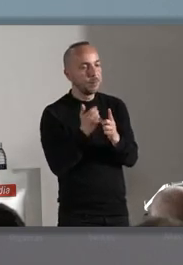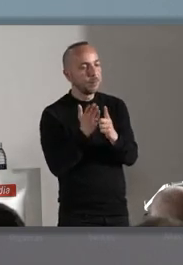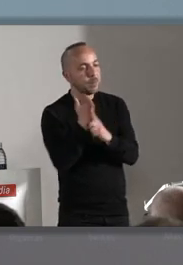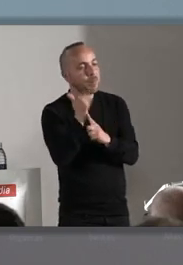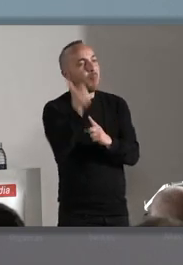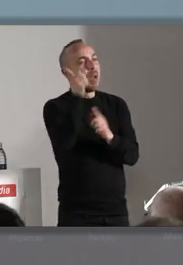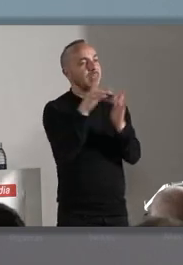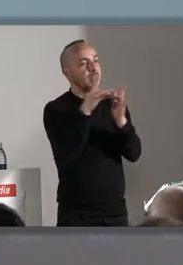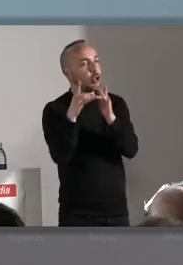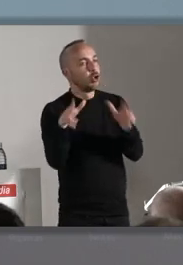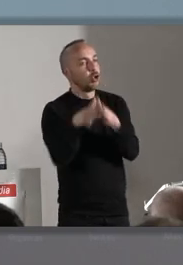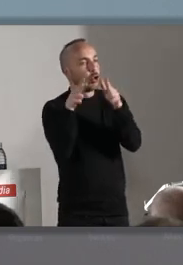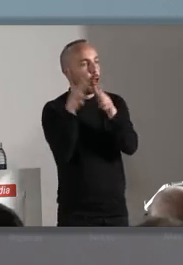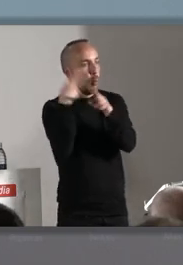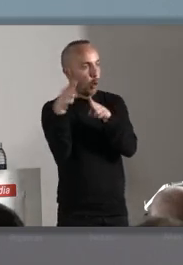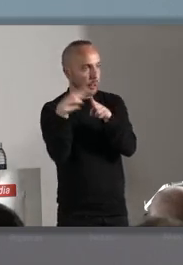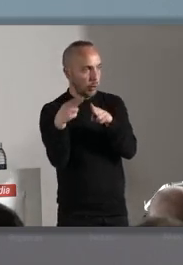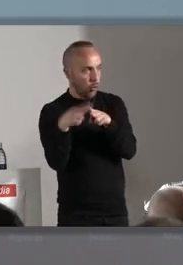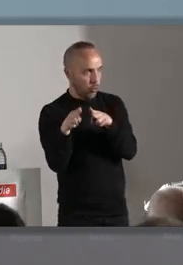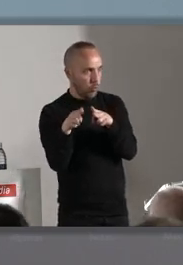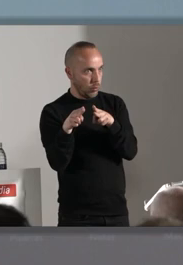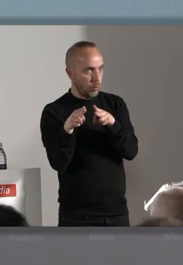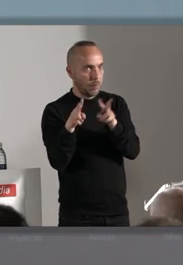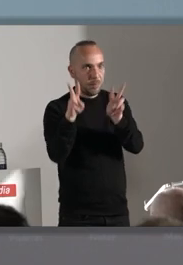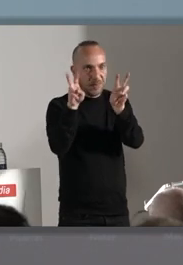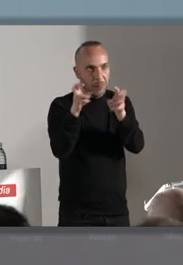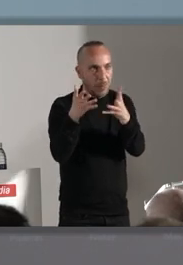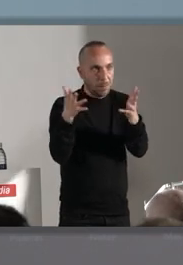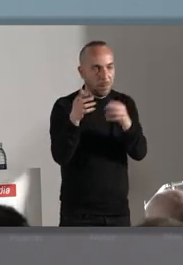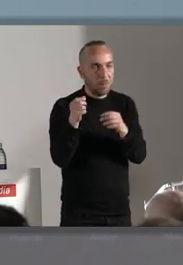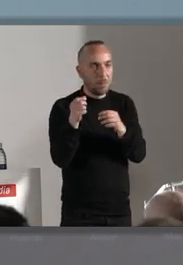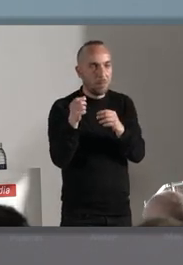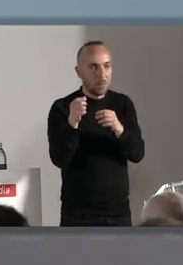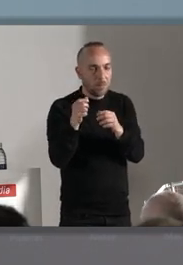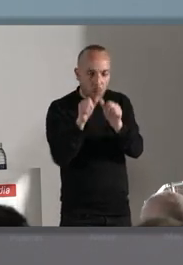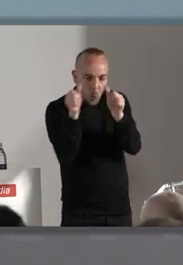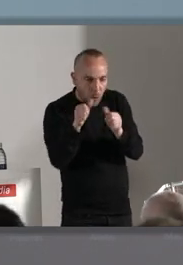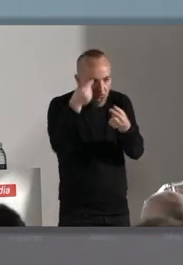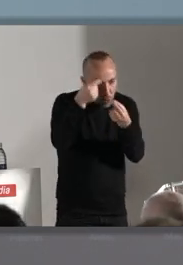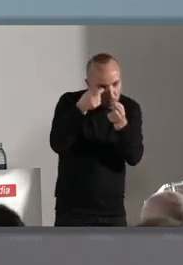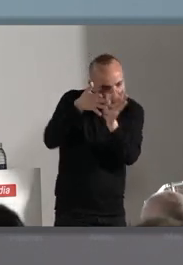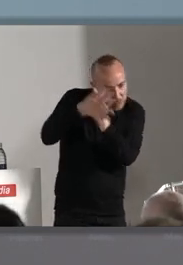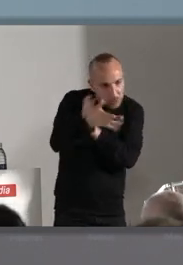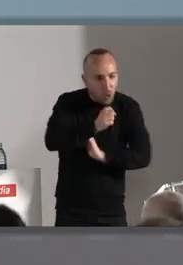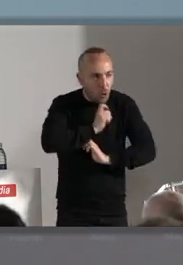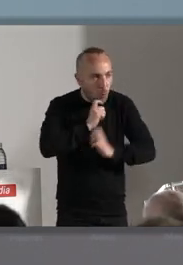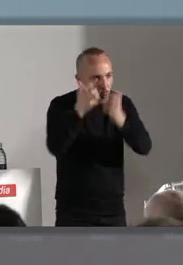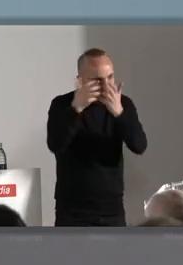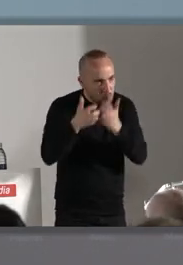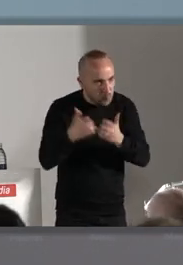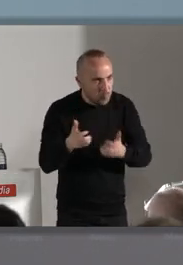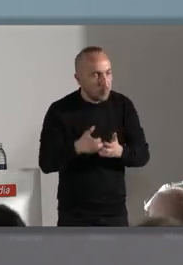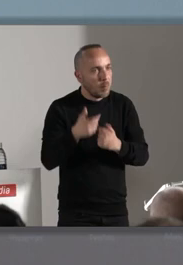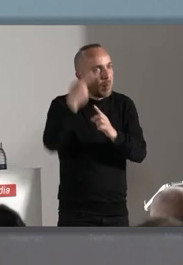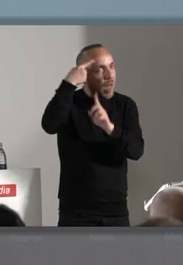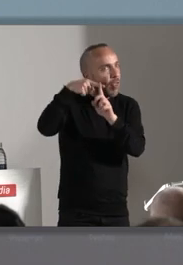liderazgo sociopolítico del modelo, en términos pues, de definir cómo es el modelo, digamos, hacia dónde